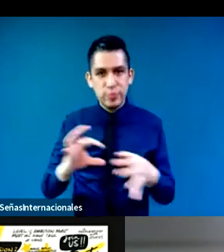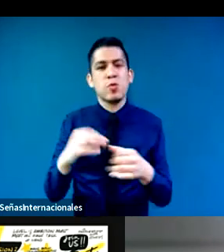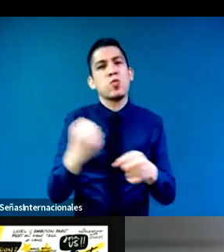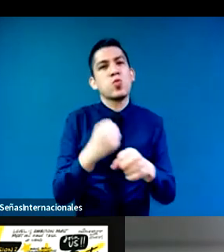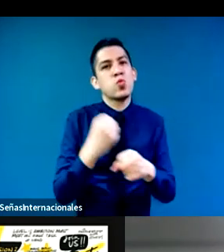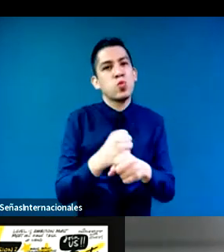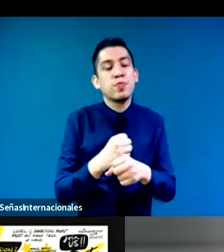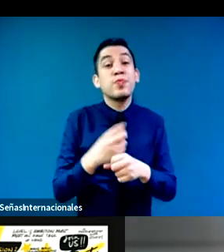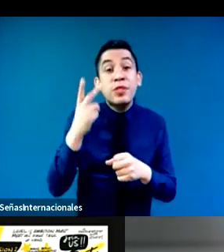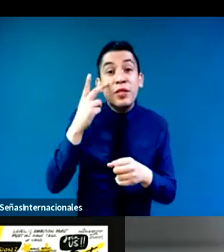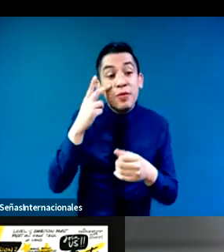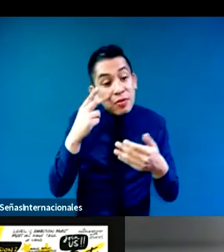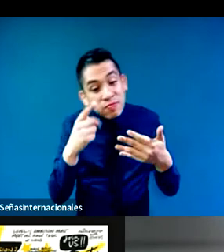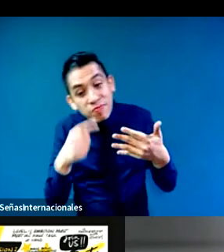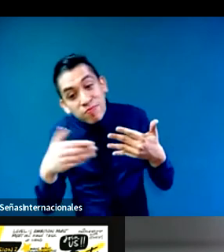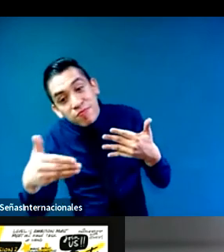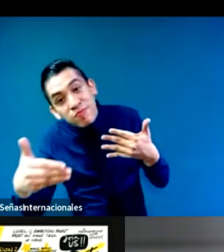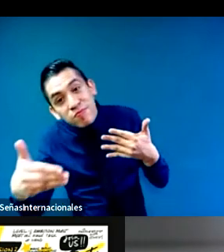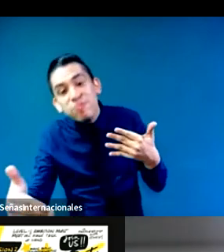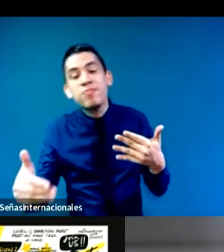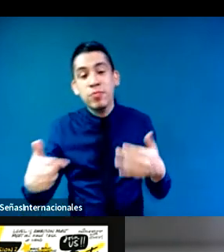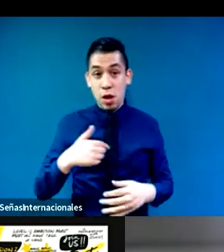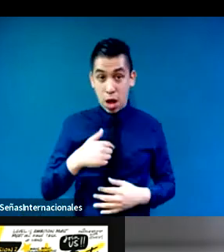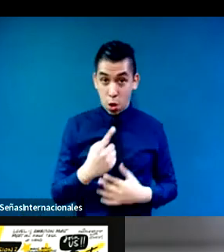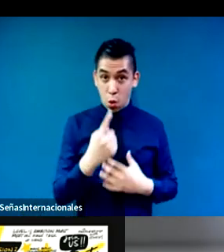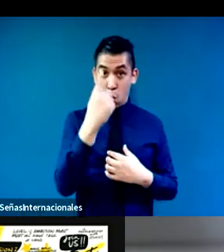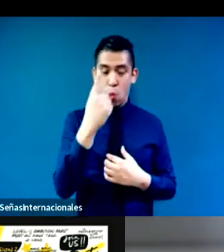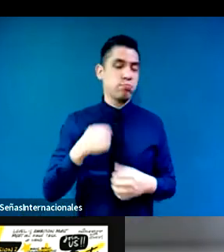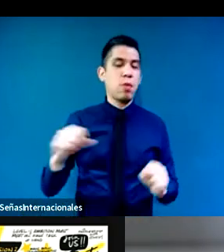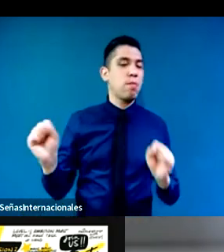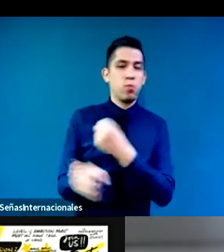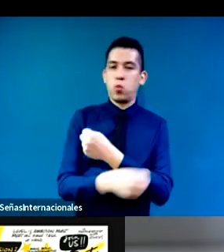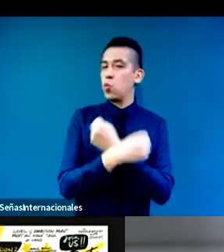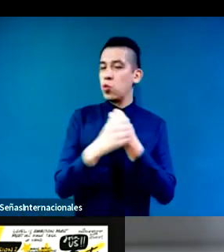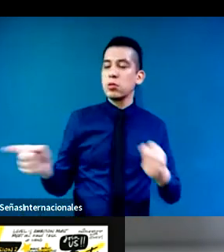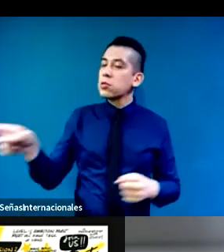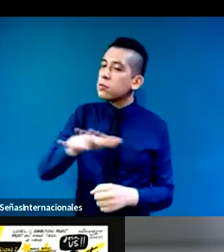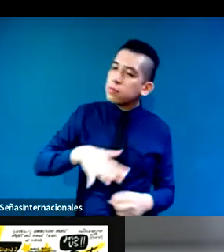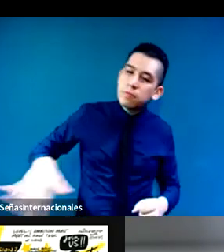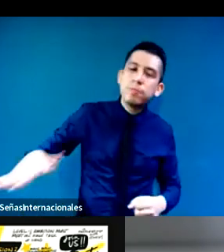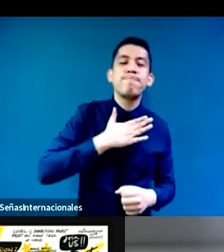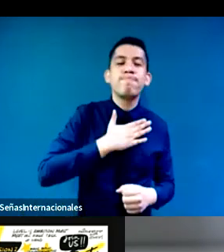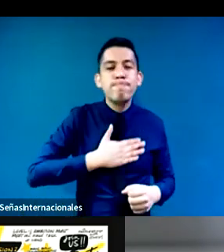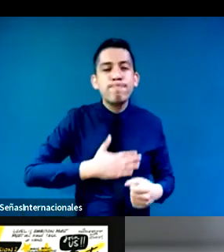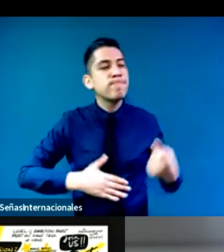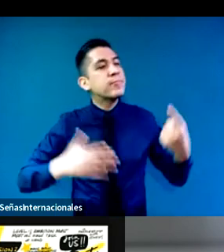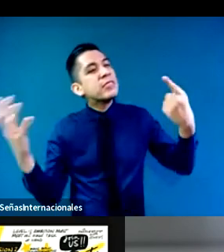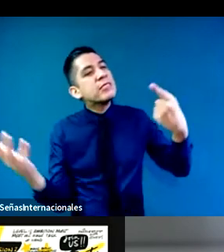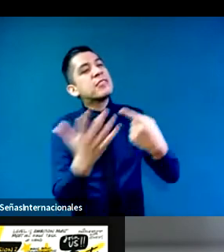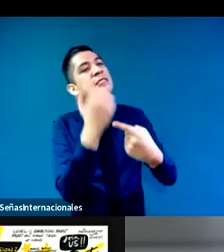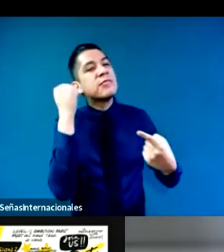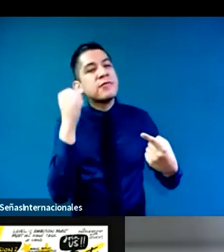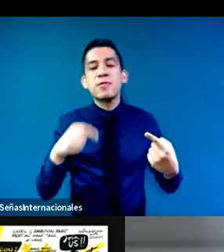Sin embargo, no podemos hacerlo solo. Las ambiciosas acciones que han oído hablar el día de hoy